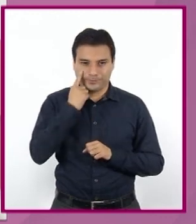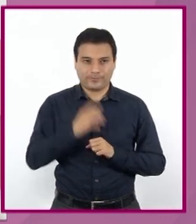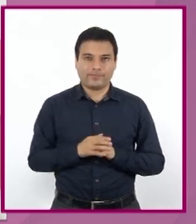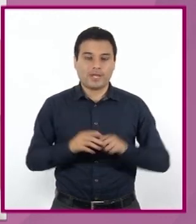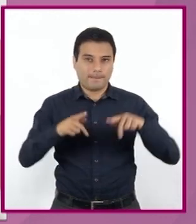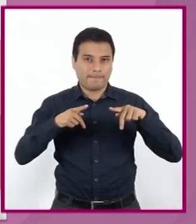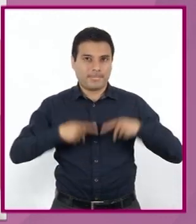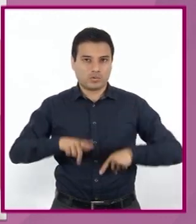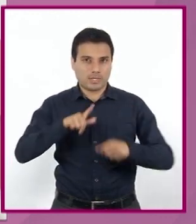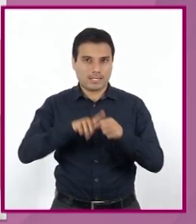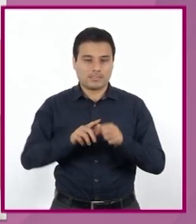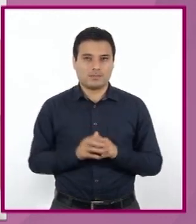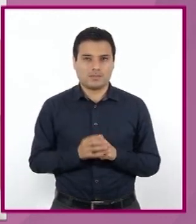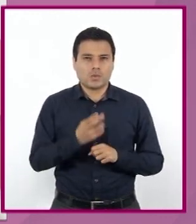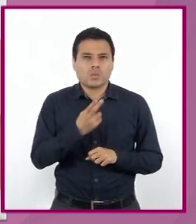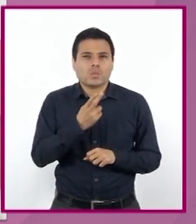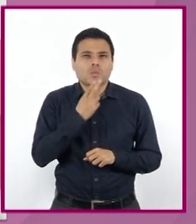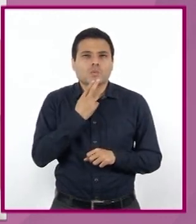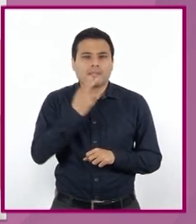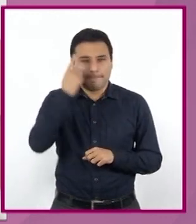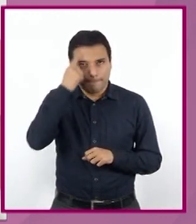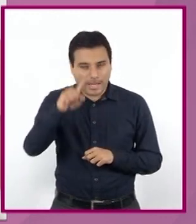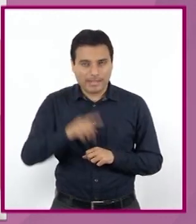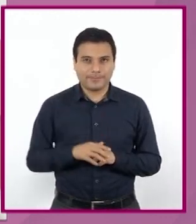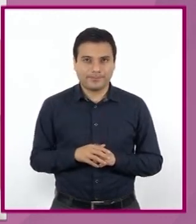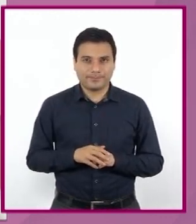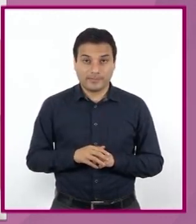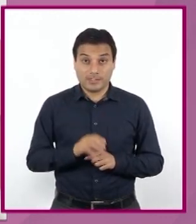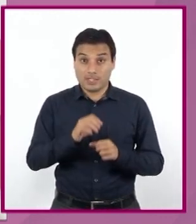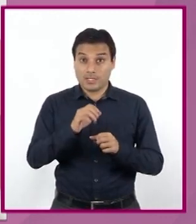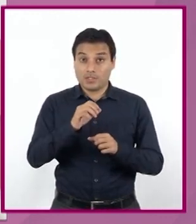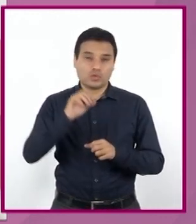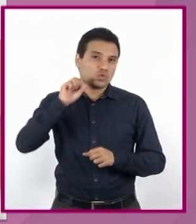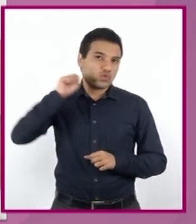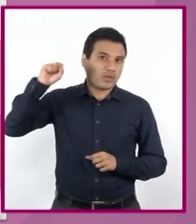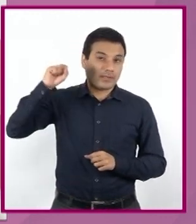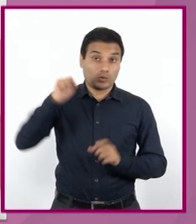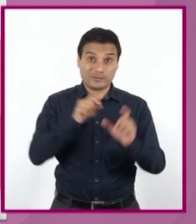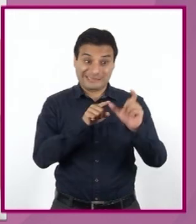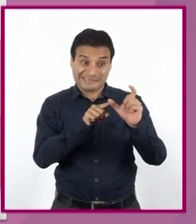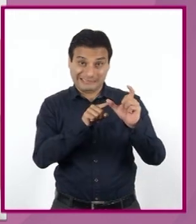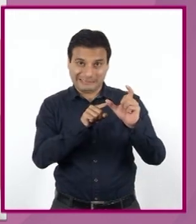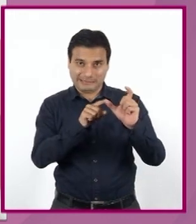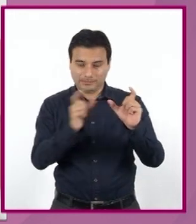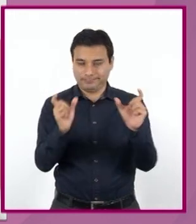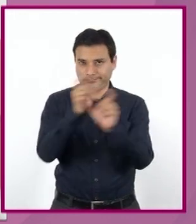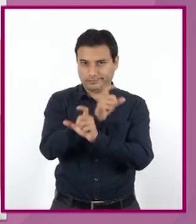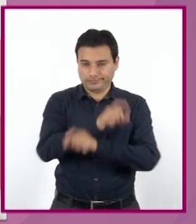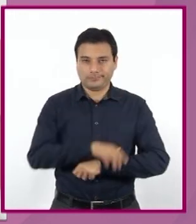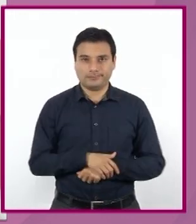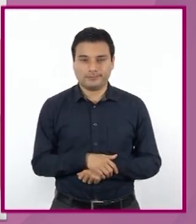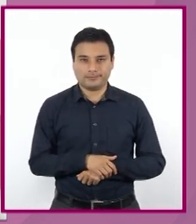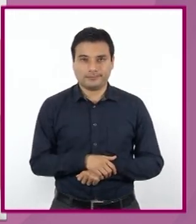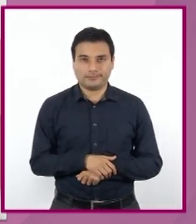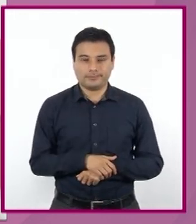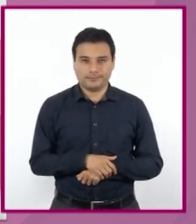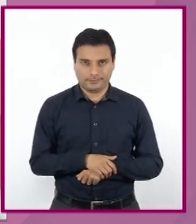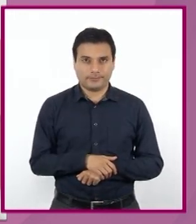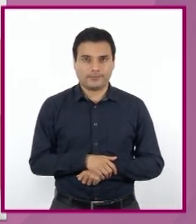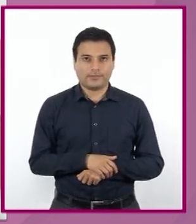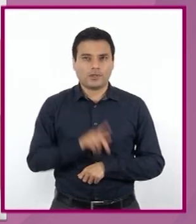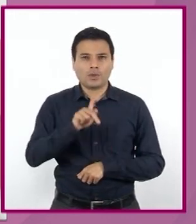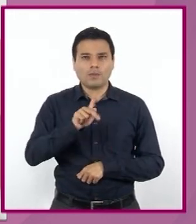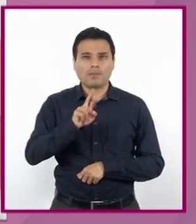Personales. Se utilizan para sustituir a un sujeto que ha sido omitido en la oración. Los pronombres